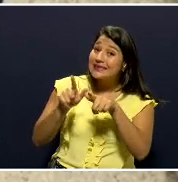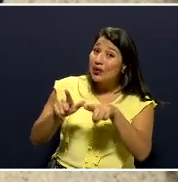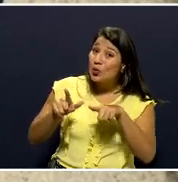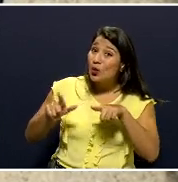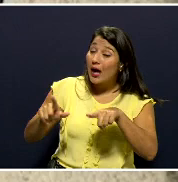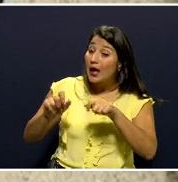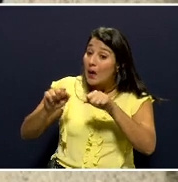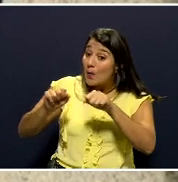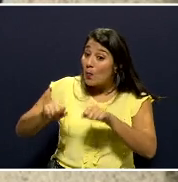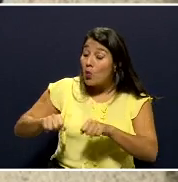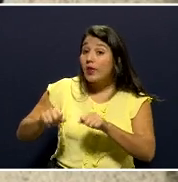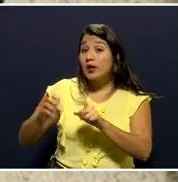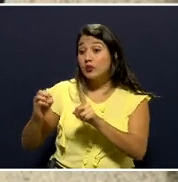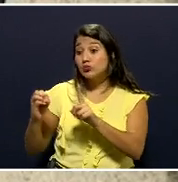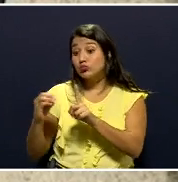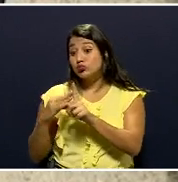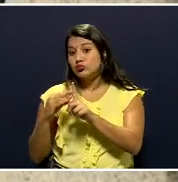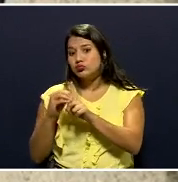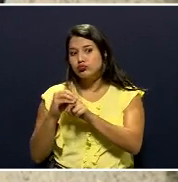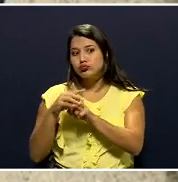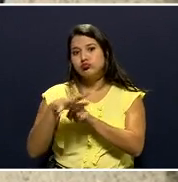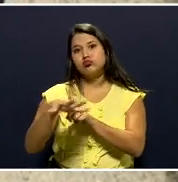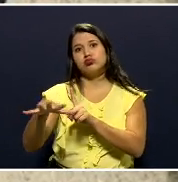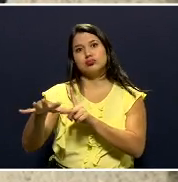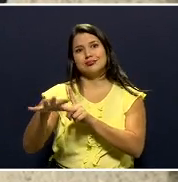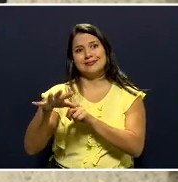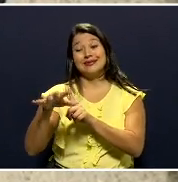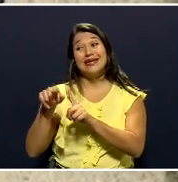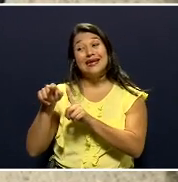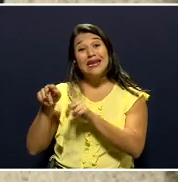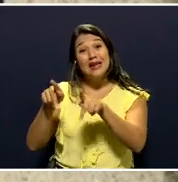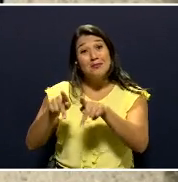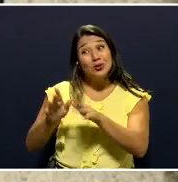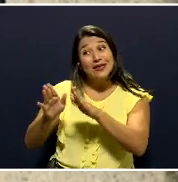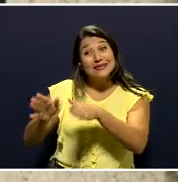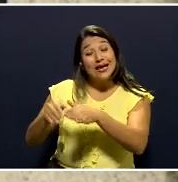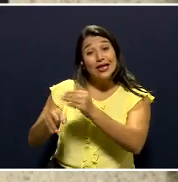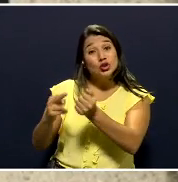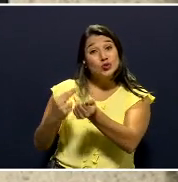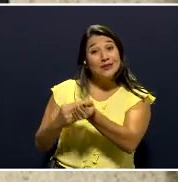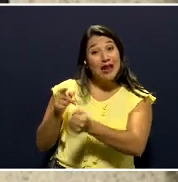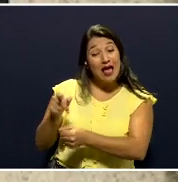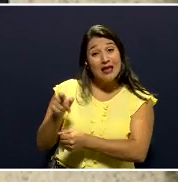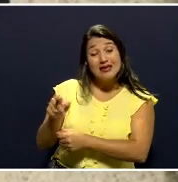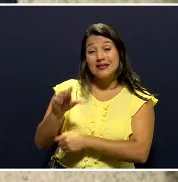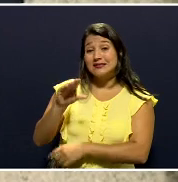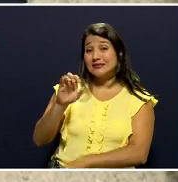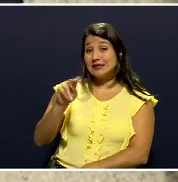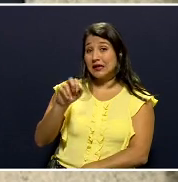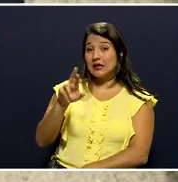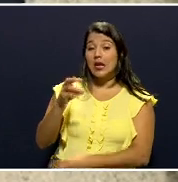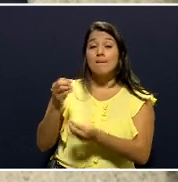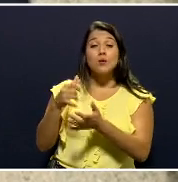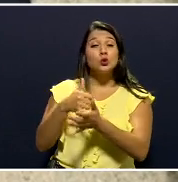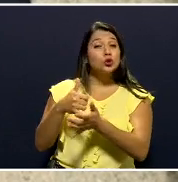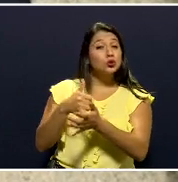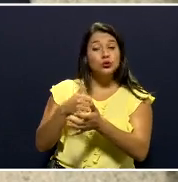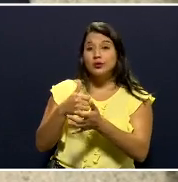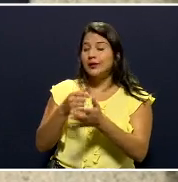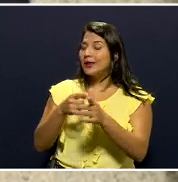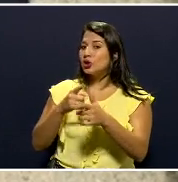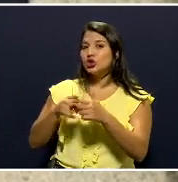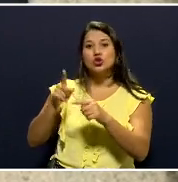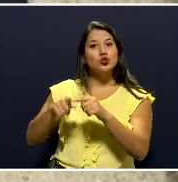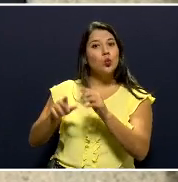CENARE donde están los pacientes más vulnerables para esta enfermedad. Entonces, estos pacientes,